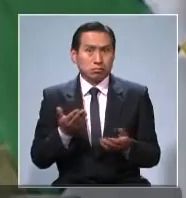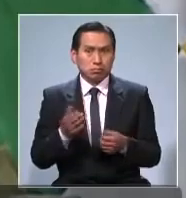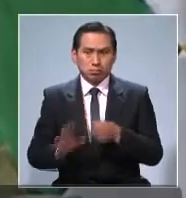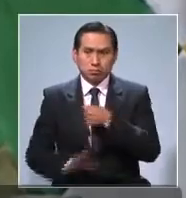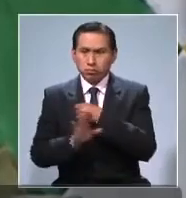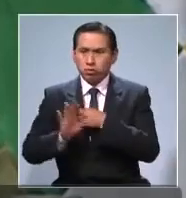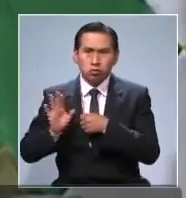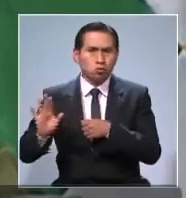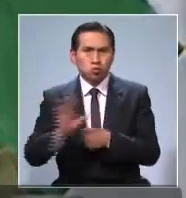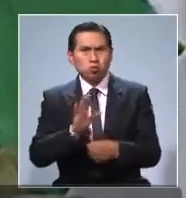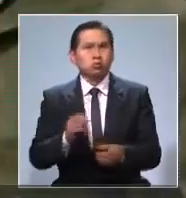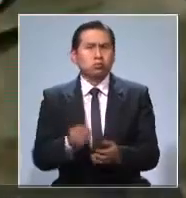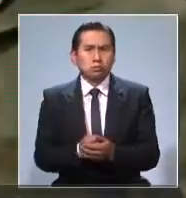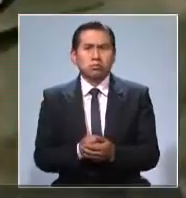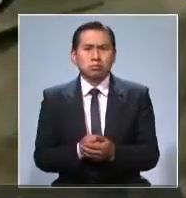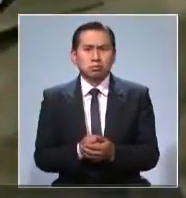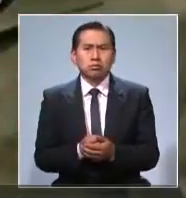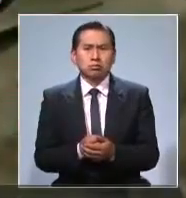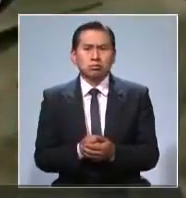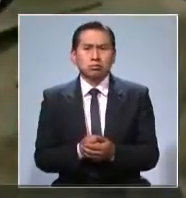defenderlos.